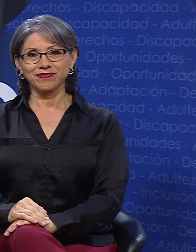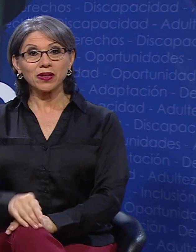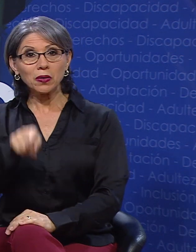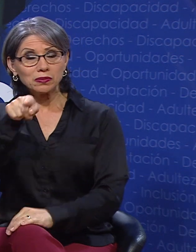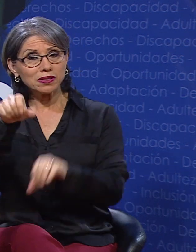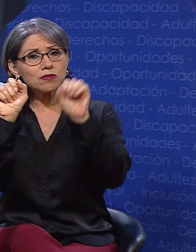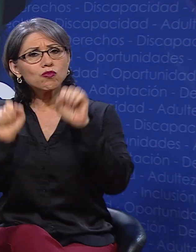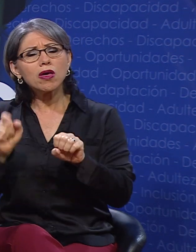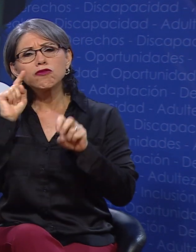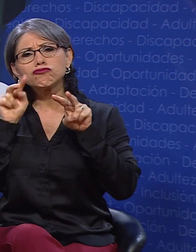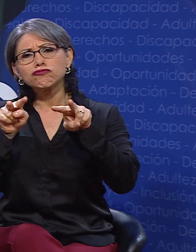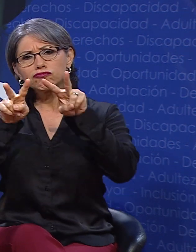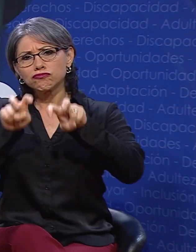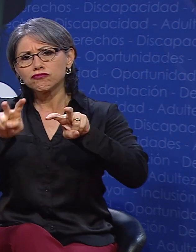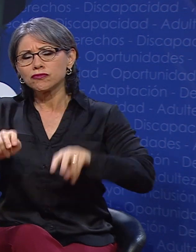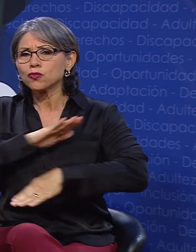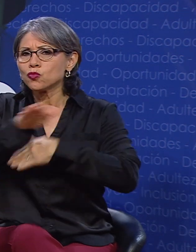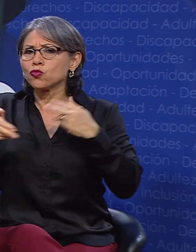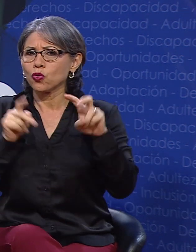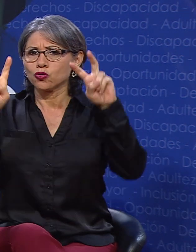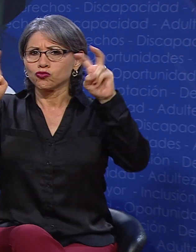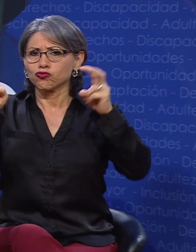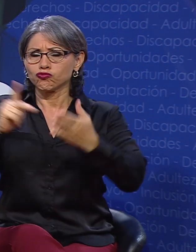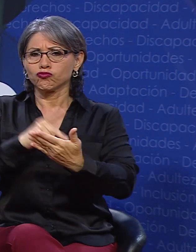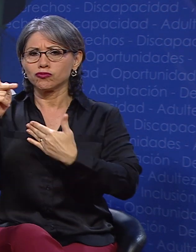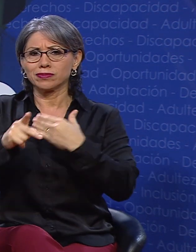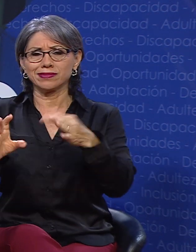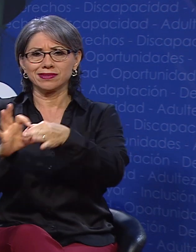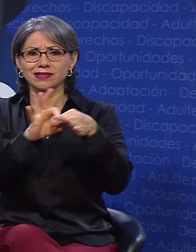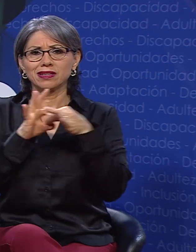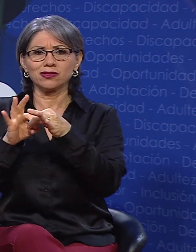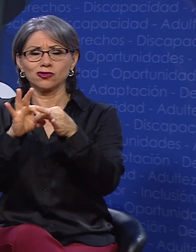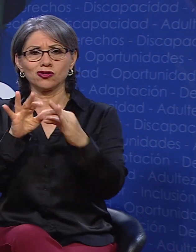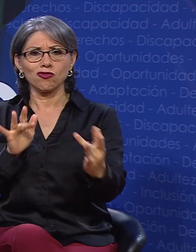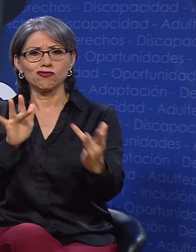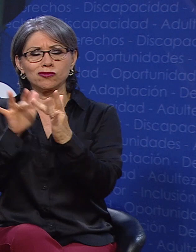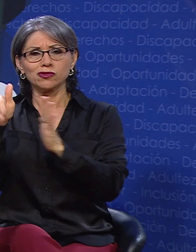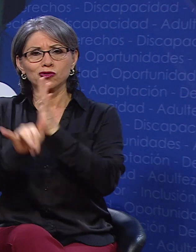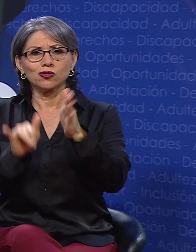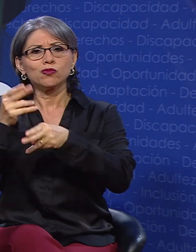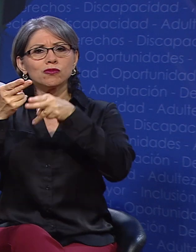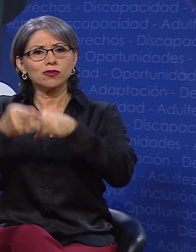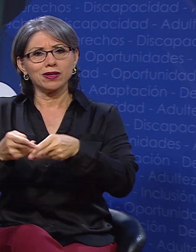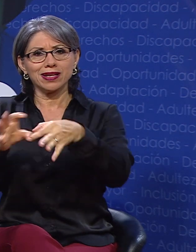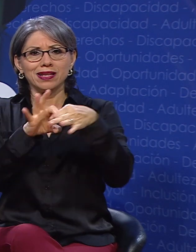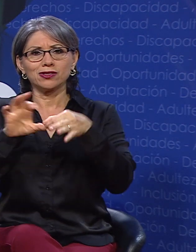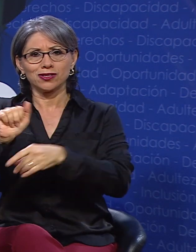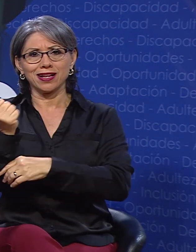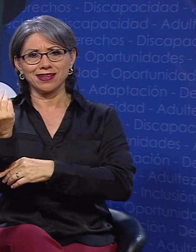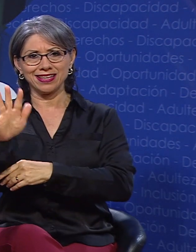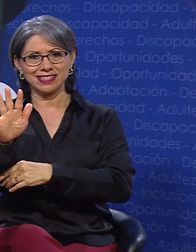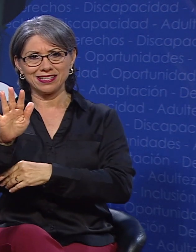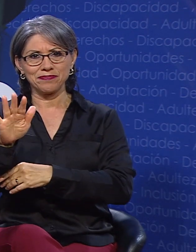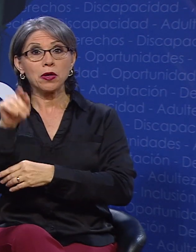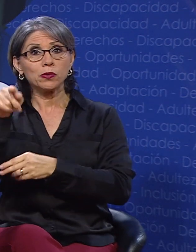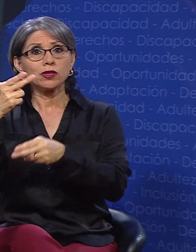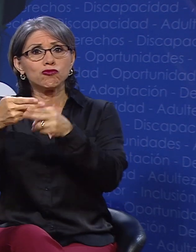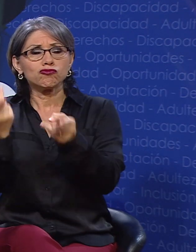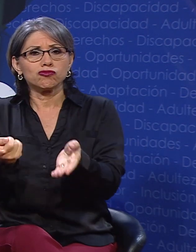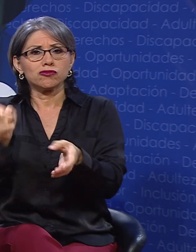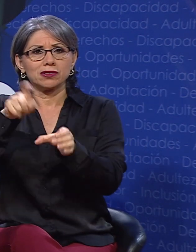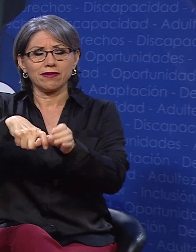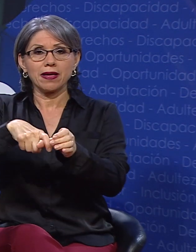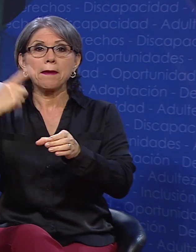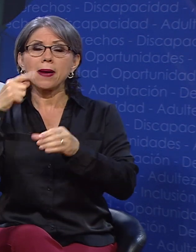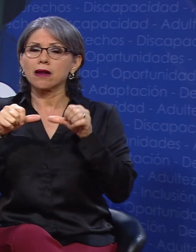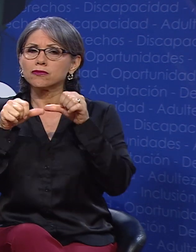puede repasar todos los contenidos de Nexos en nuestro canal de YouTube, donde nos encuentra como Nexos Canal 15. Suscríbase para